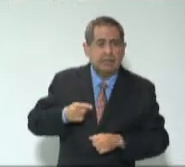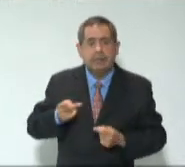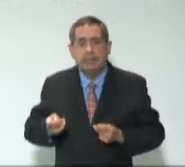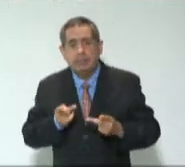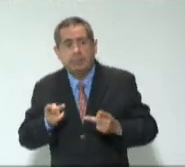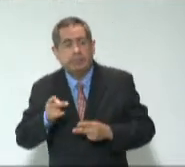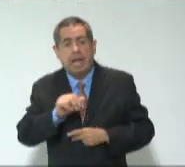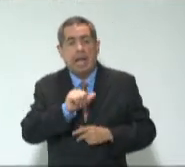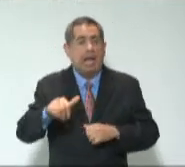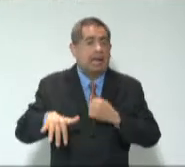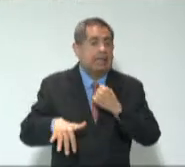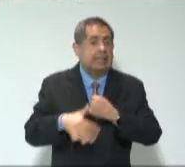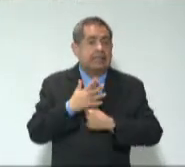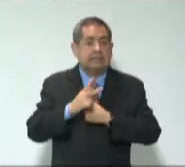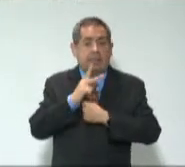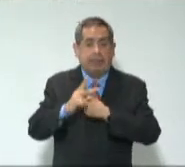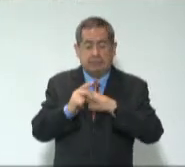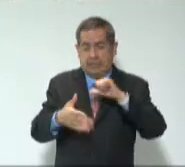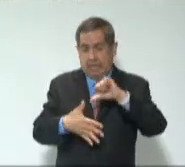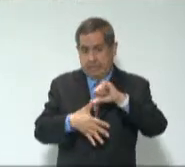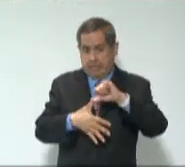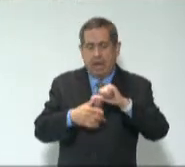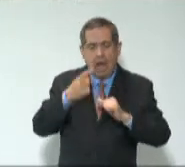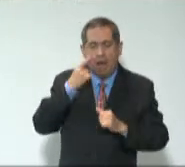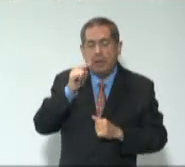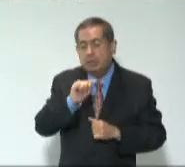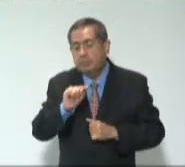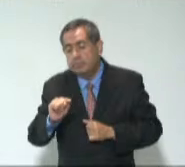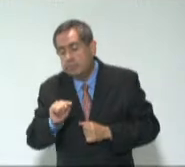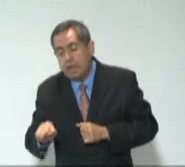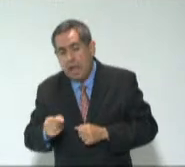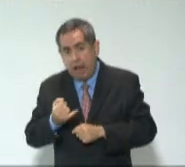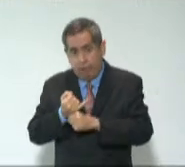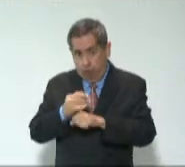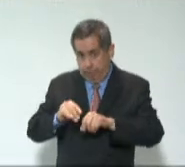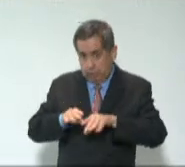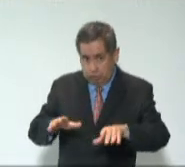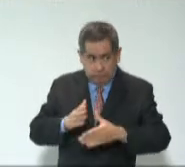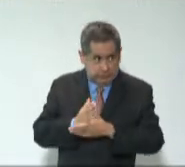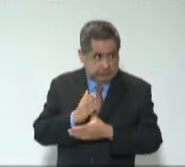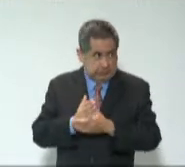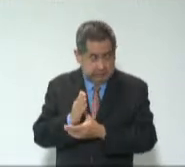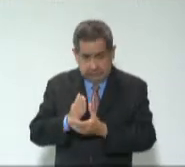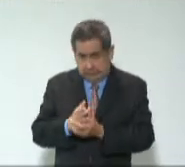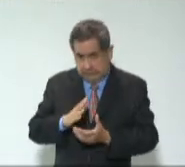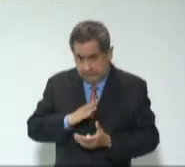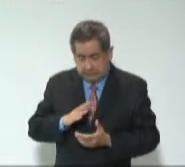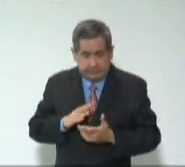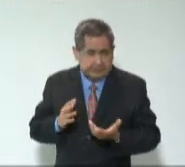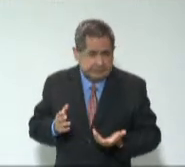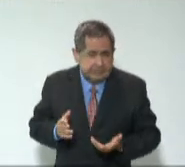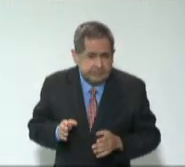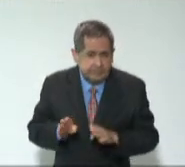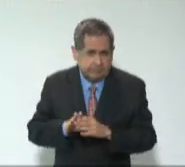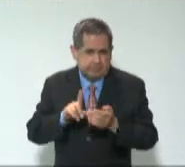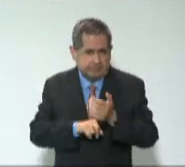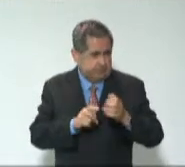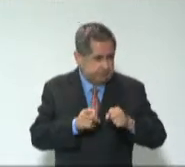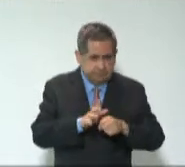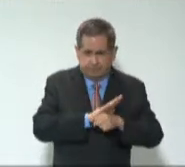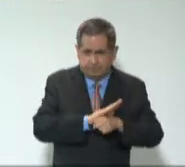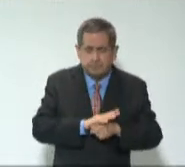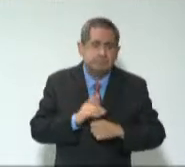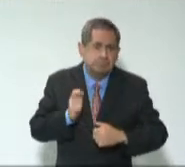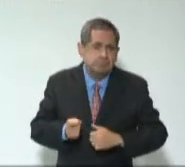a 15 países de América Latina para revisar el acceso a la inform en este contexto de la emergencia